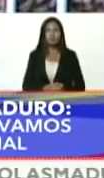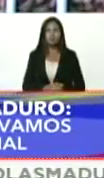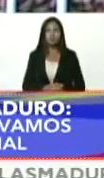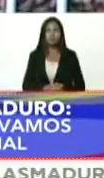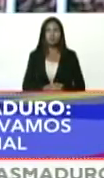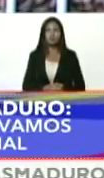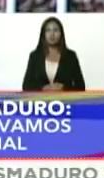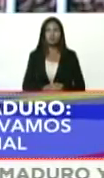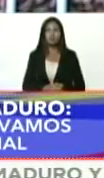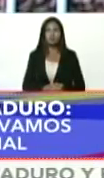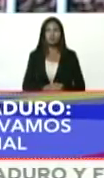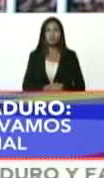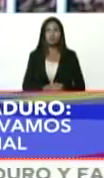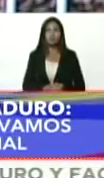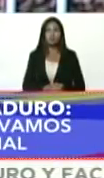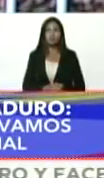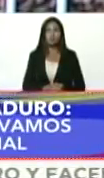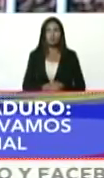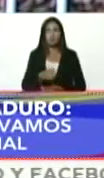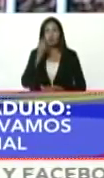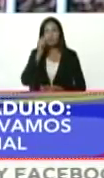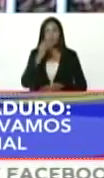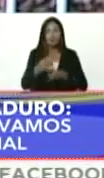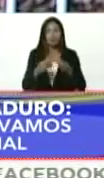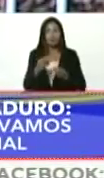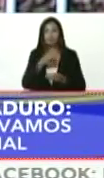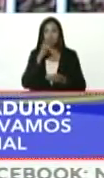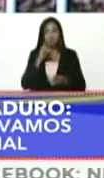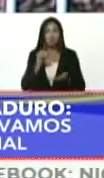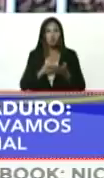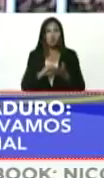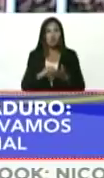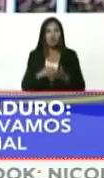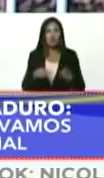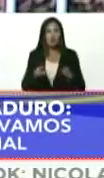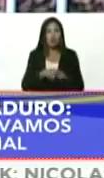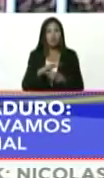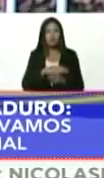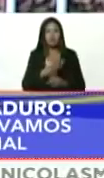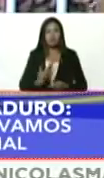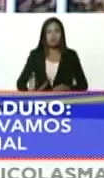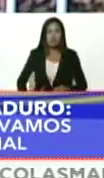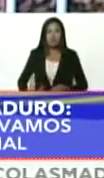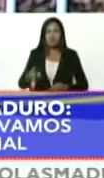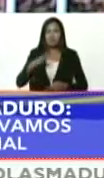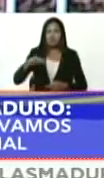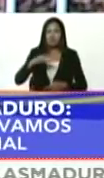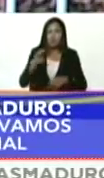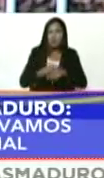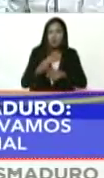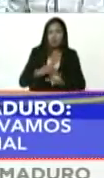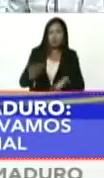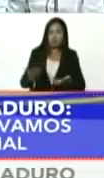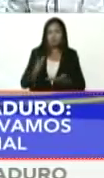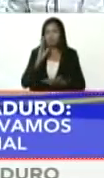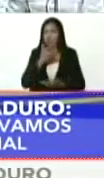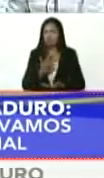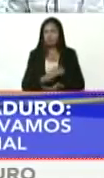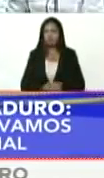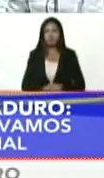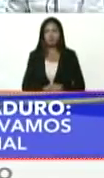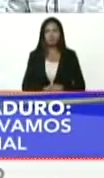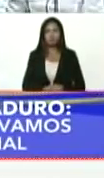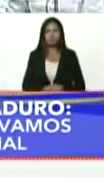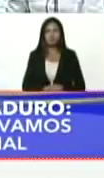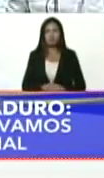pro gringo. Él nombró, porque él se dice que es presidente de fantasmagórico gobierno. Y